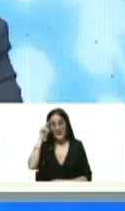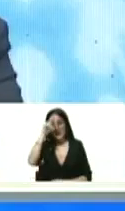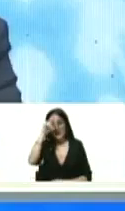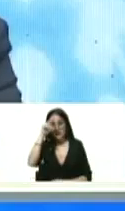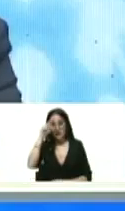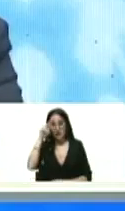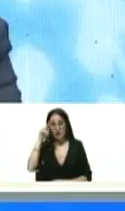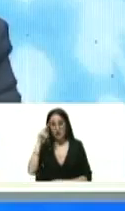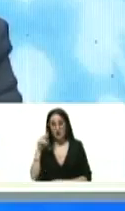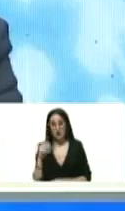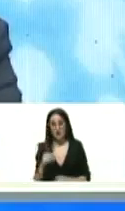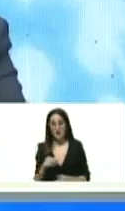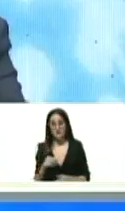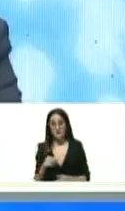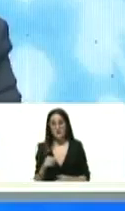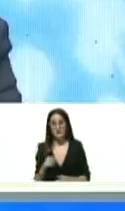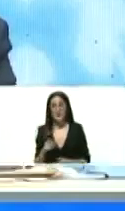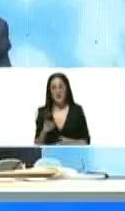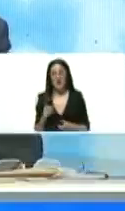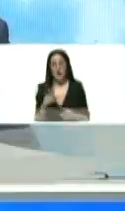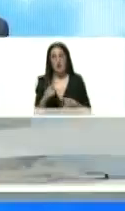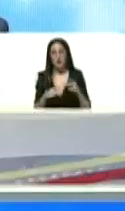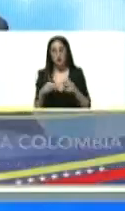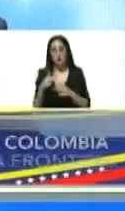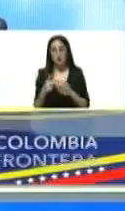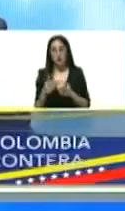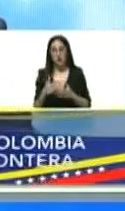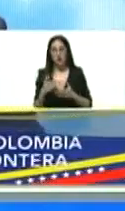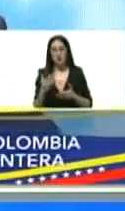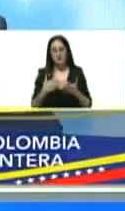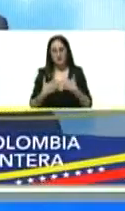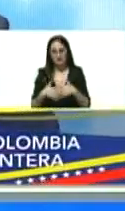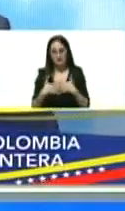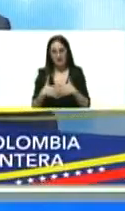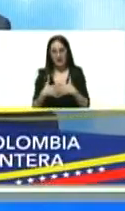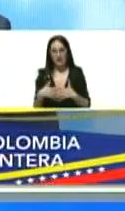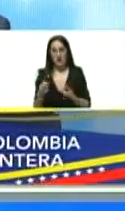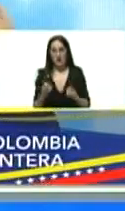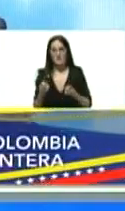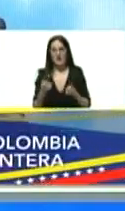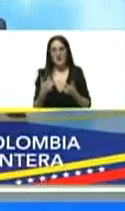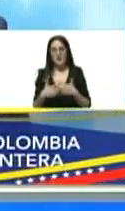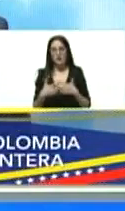una gran zona económica, comercial, productiva entre